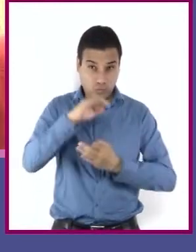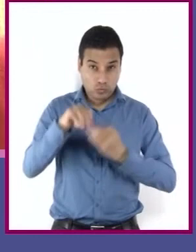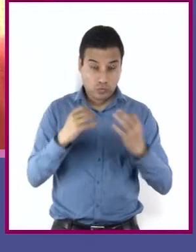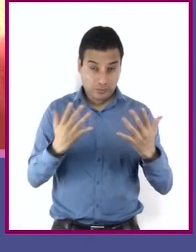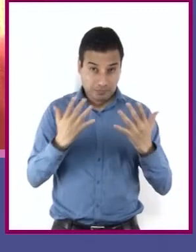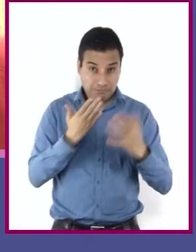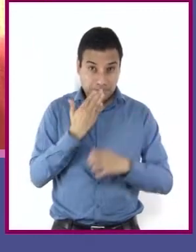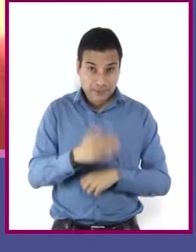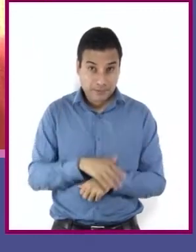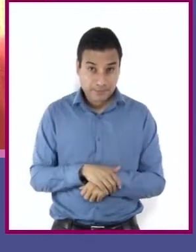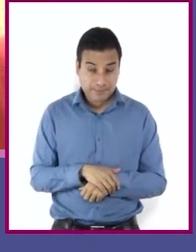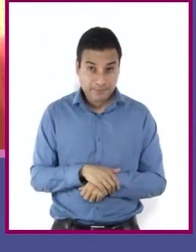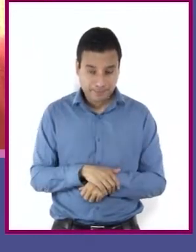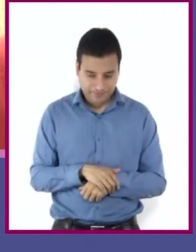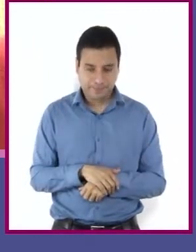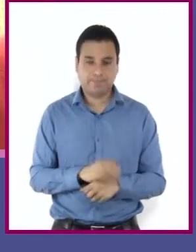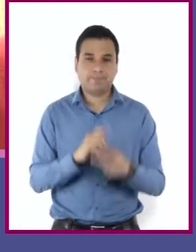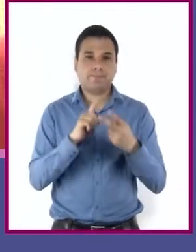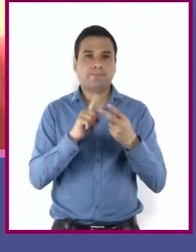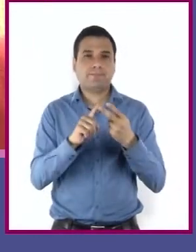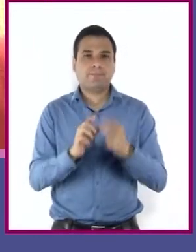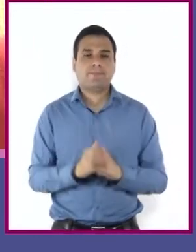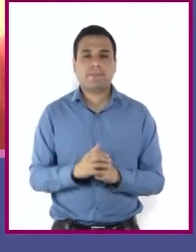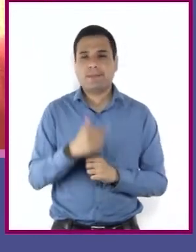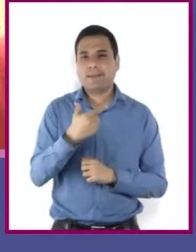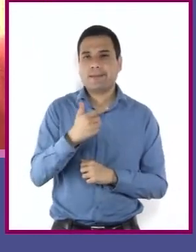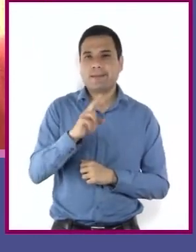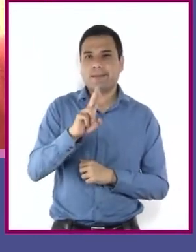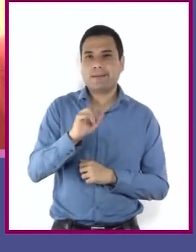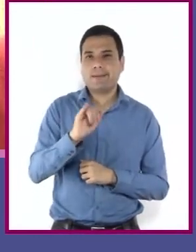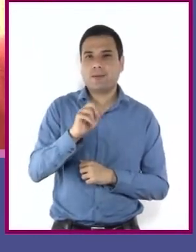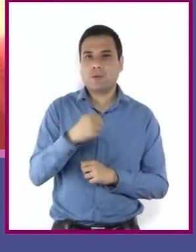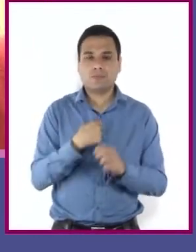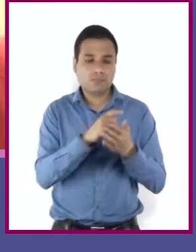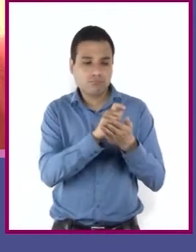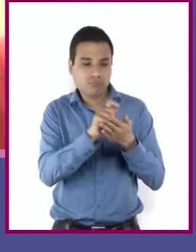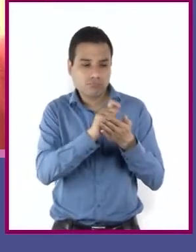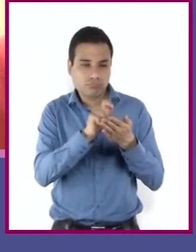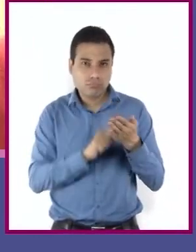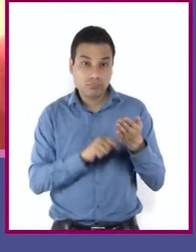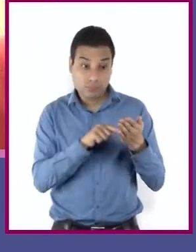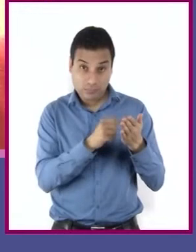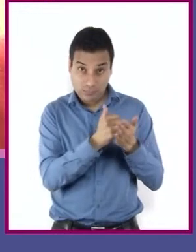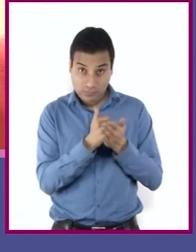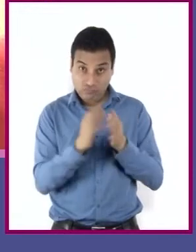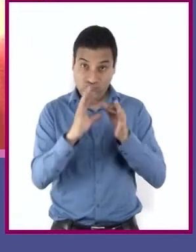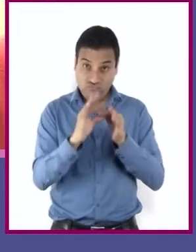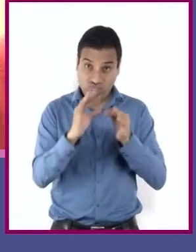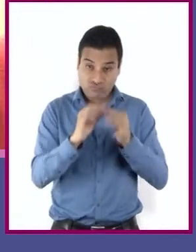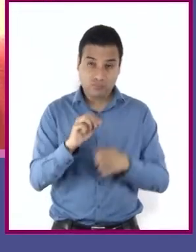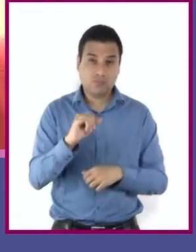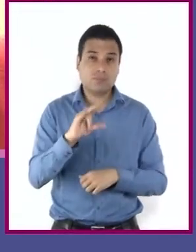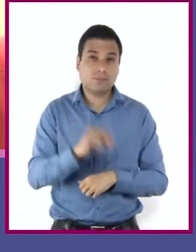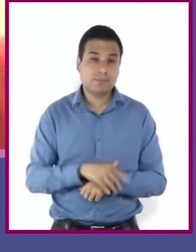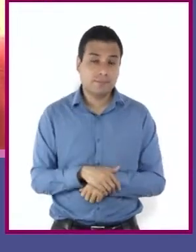escuchara? ¿El guión de exposición que realicé previamente me ayudó a desarrollar el tema con